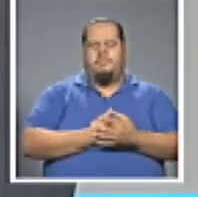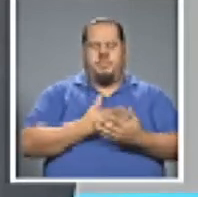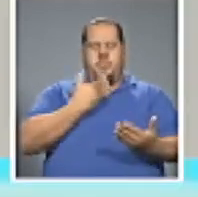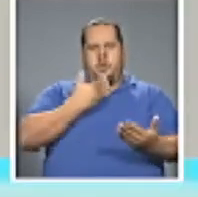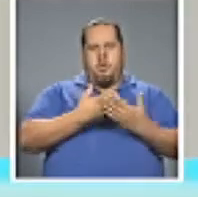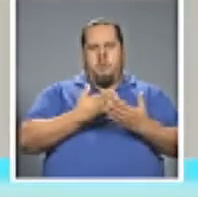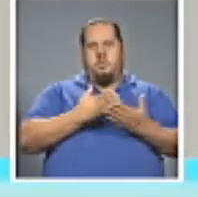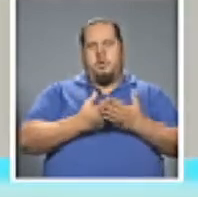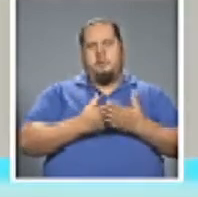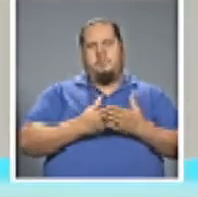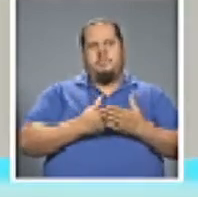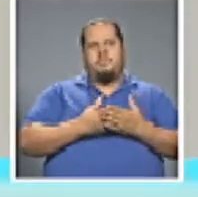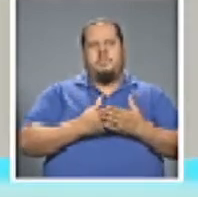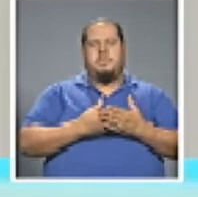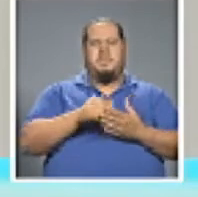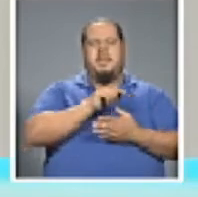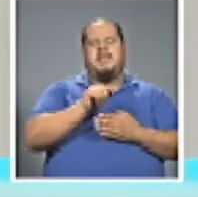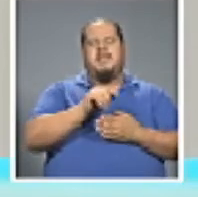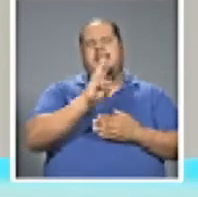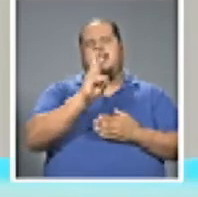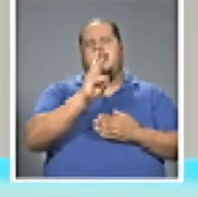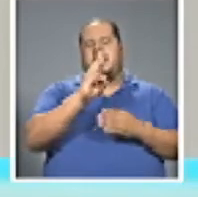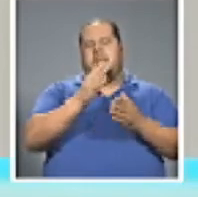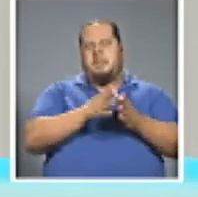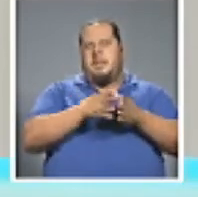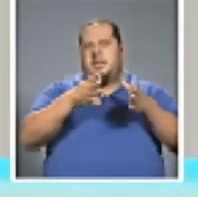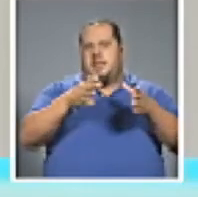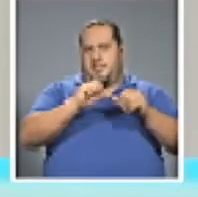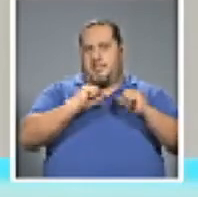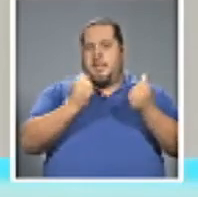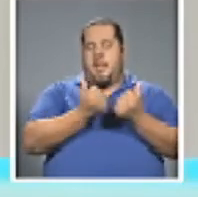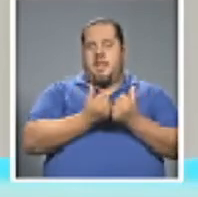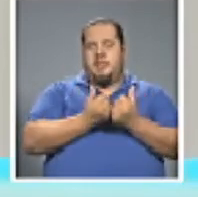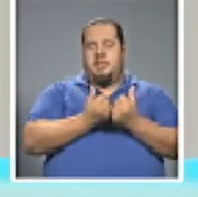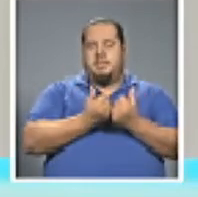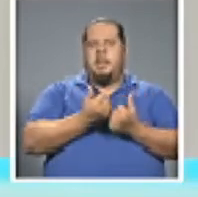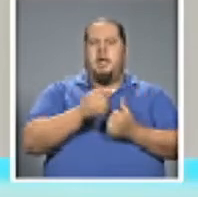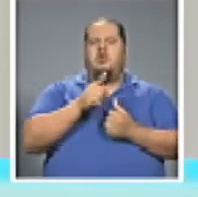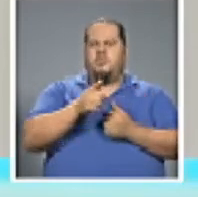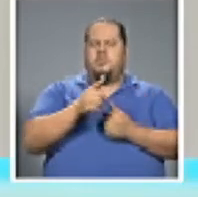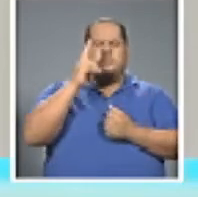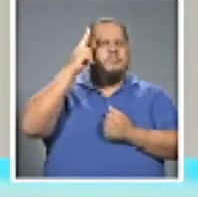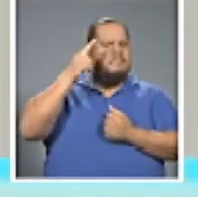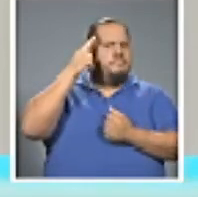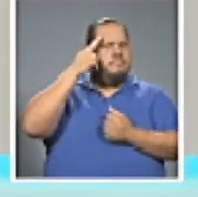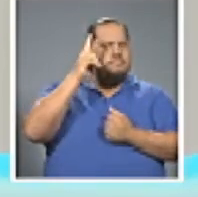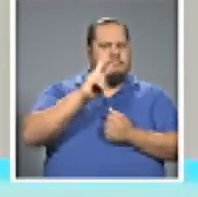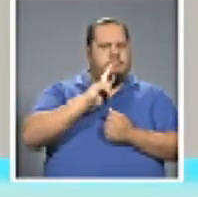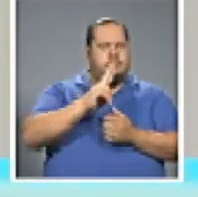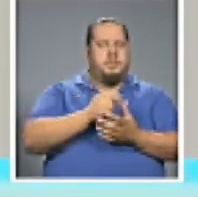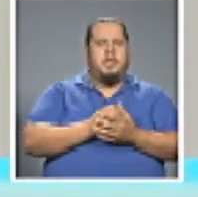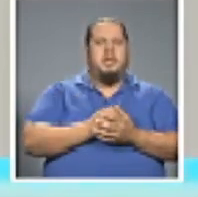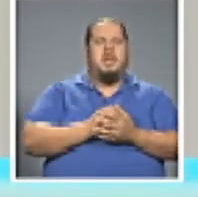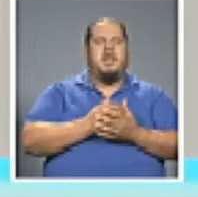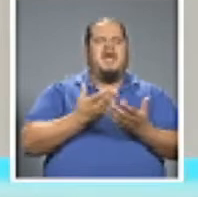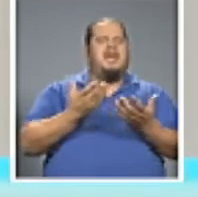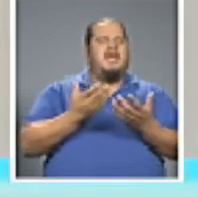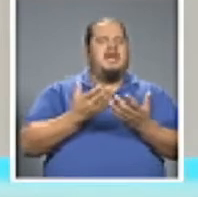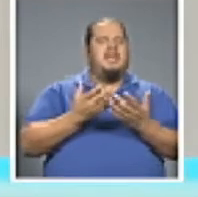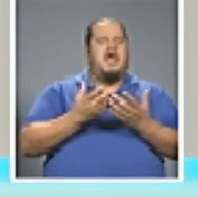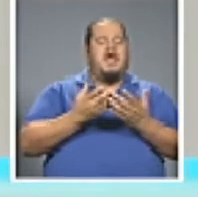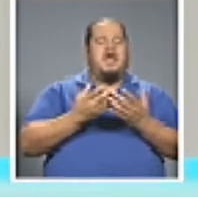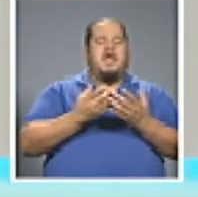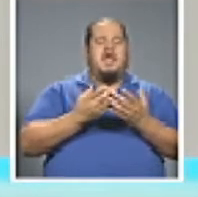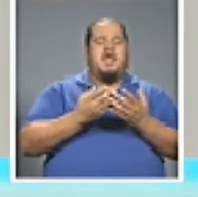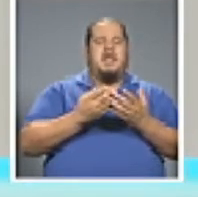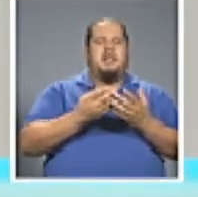Bueno, entre esas 6 grandes áreas, tienes mucha razón, la generación y la gestión del conocimiento es